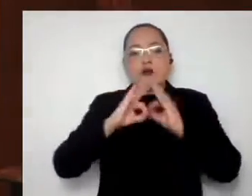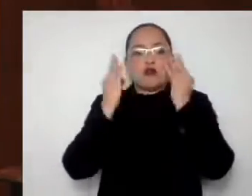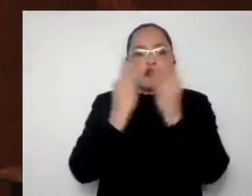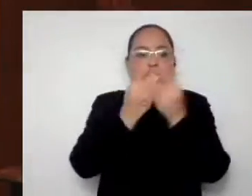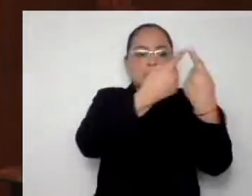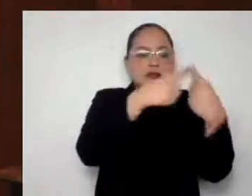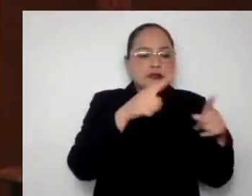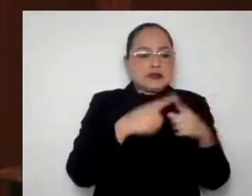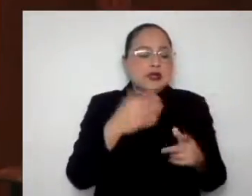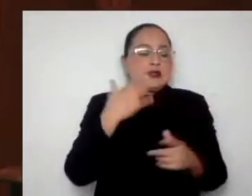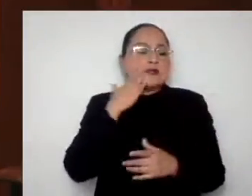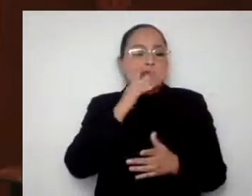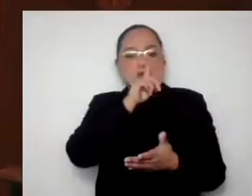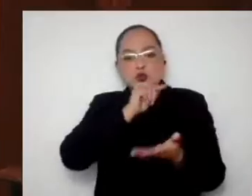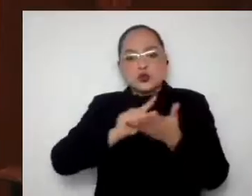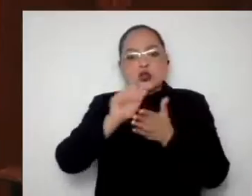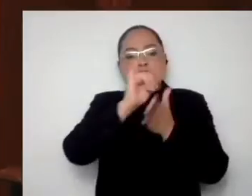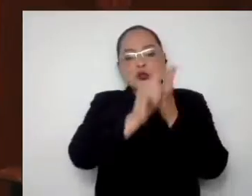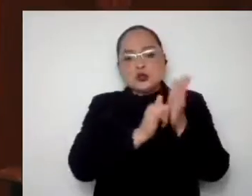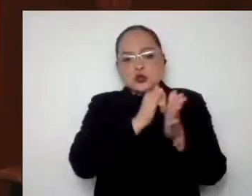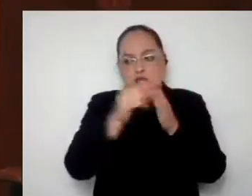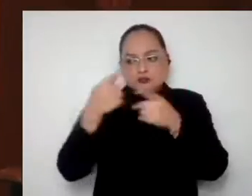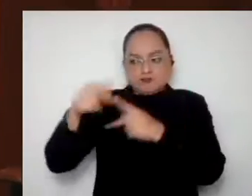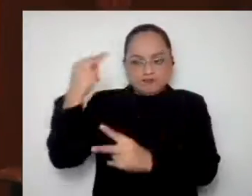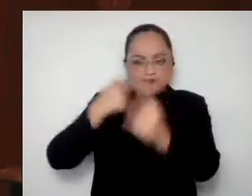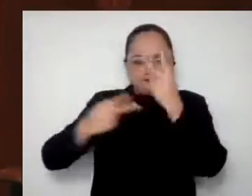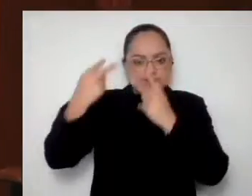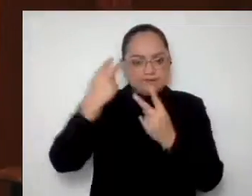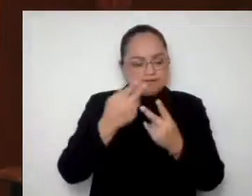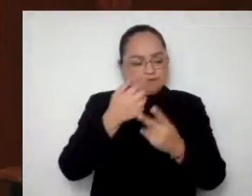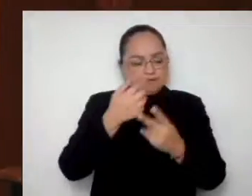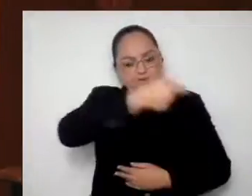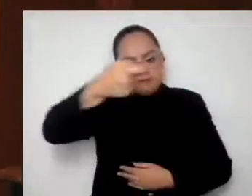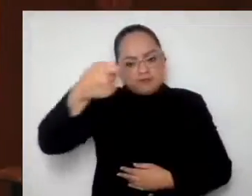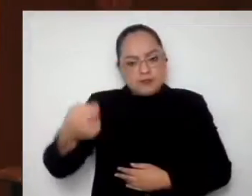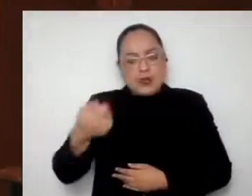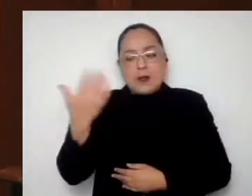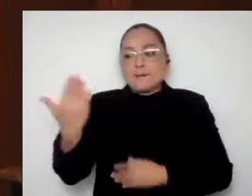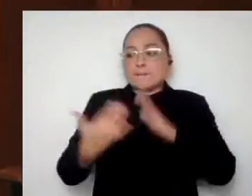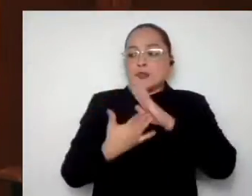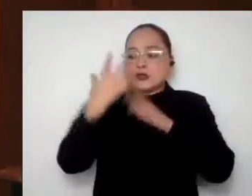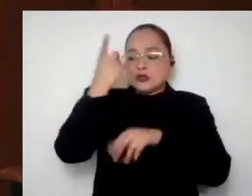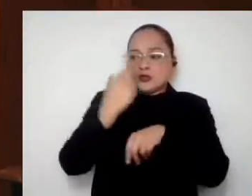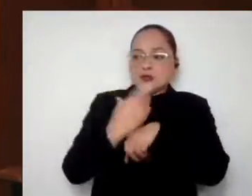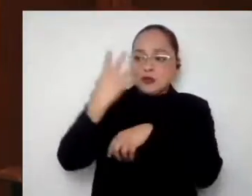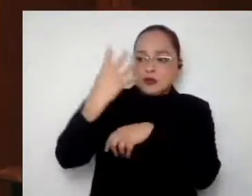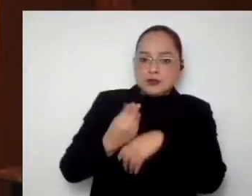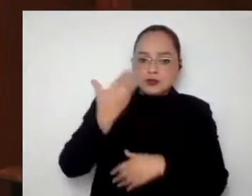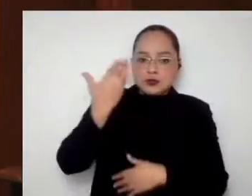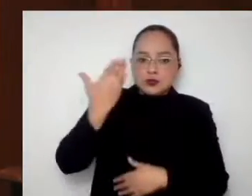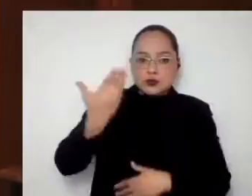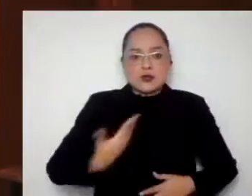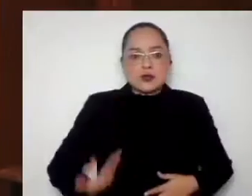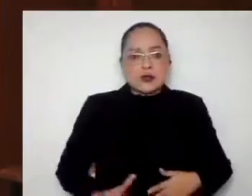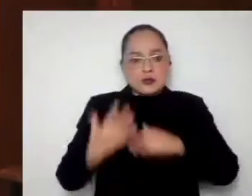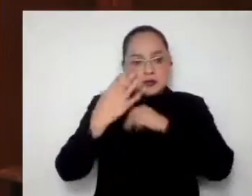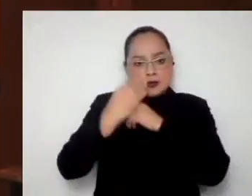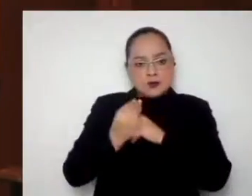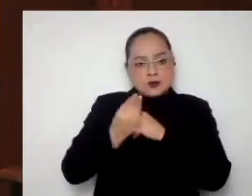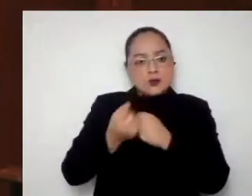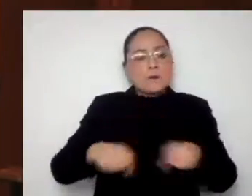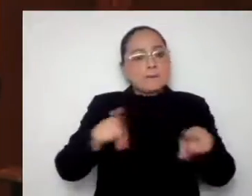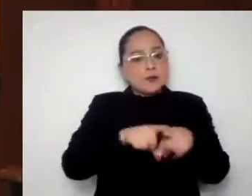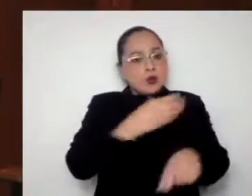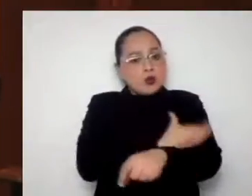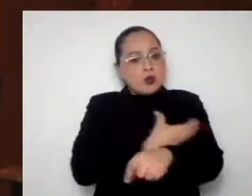digitales y de redes sociales. Con la venia de la mesa directiva, señor presidente, compañeras y compañeros,